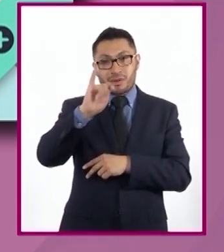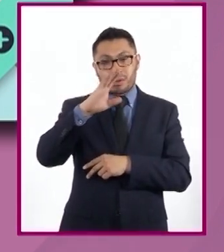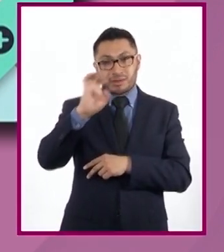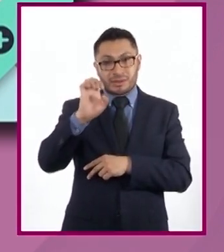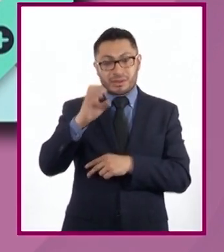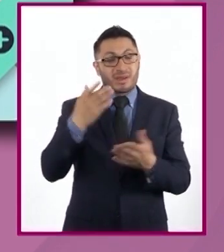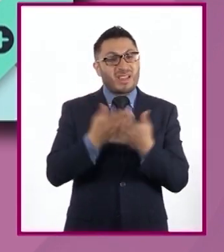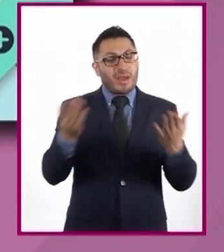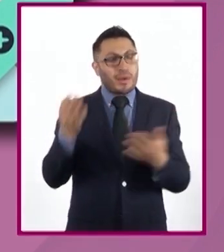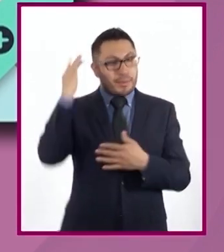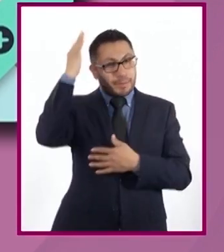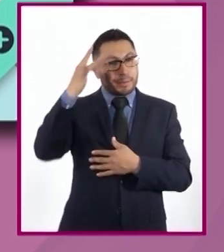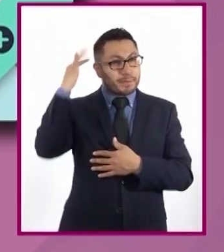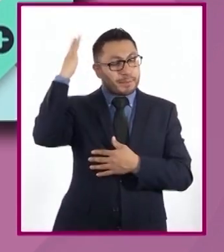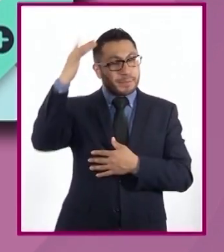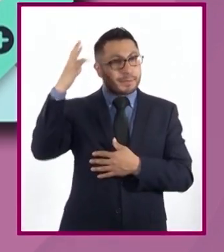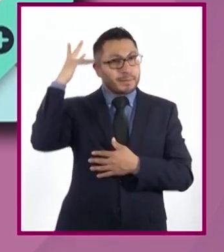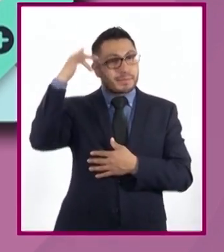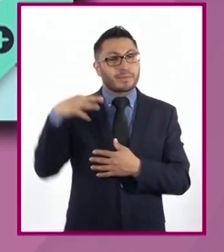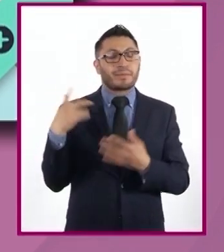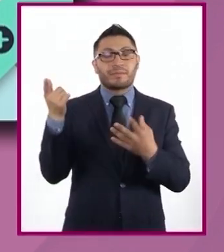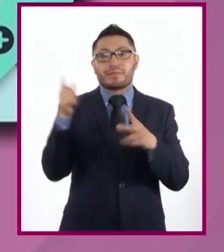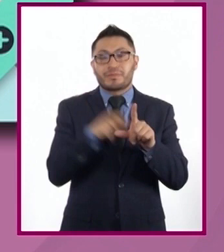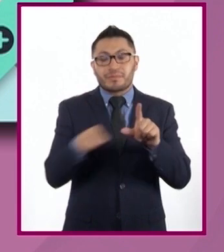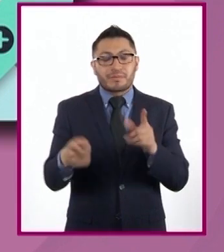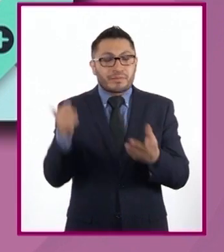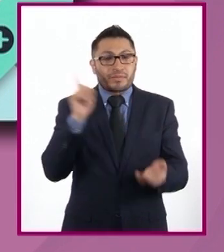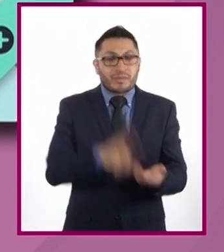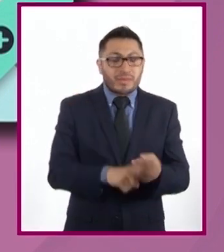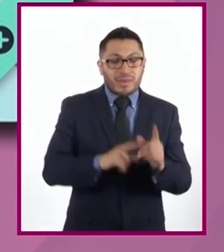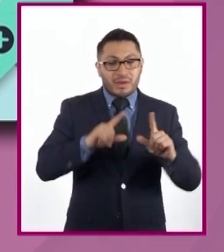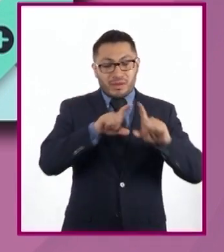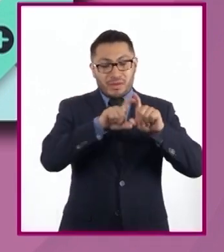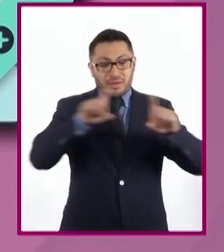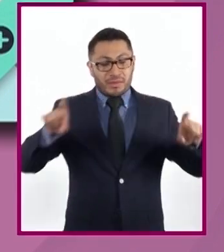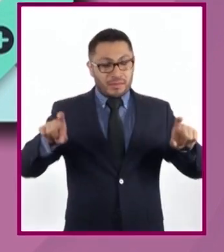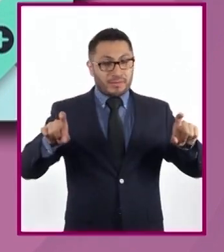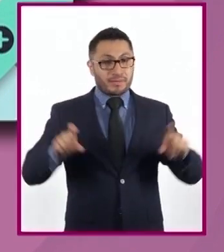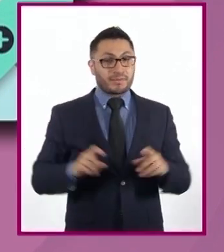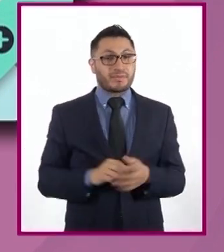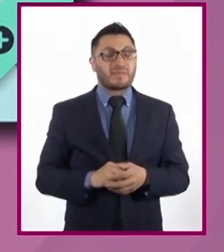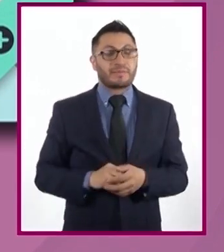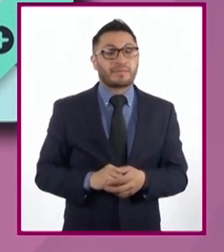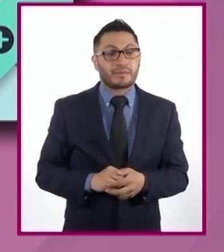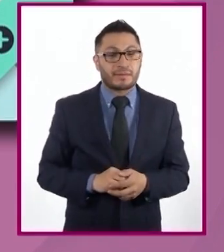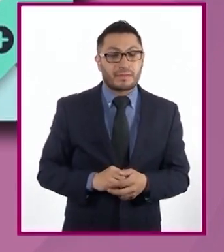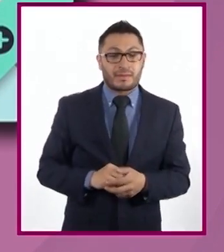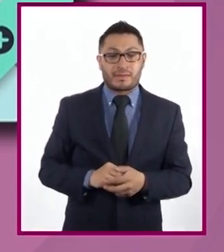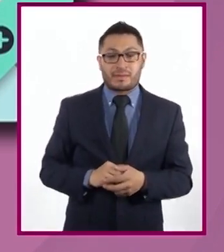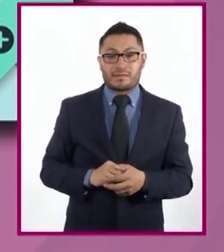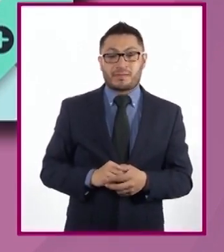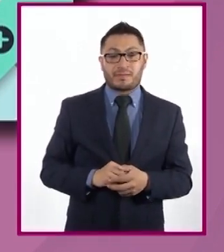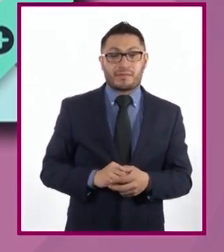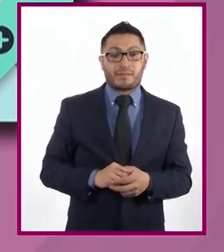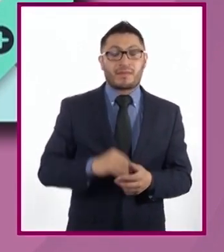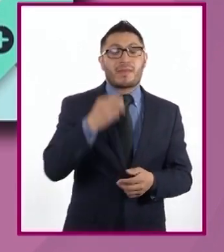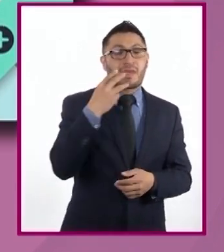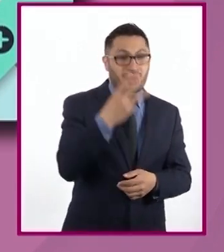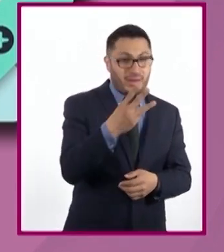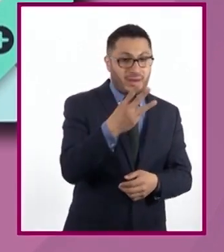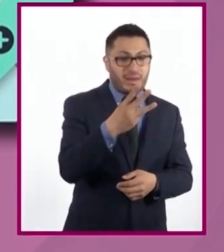Ahora analicemos los ángulos que se forman dentro de los segmentos paralelos. Los ángulos